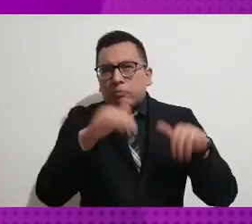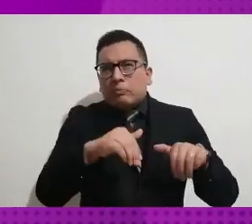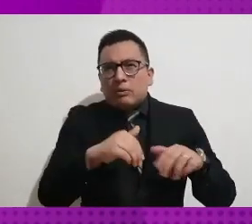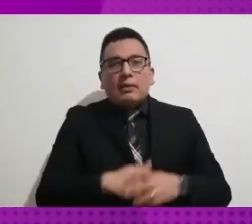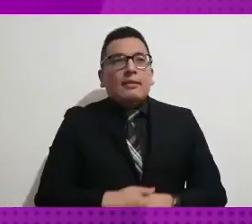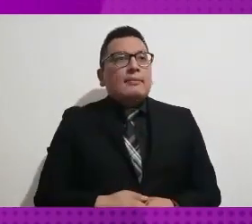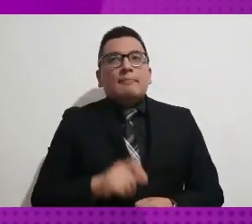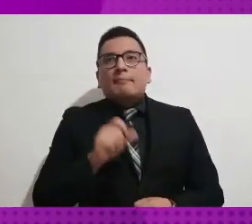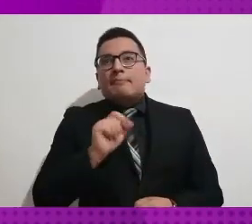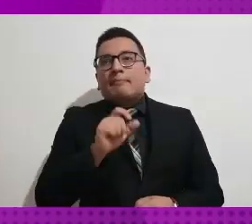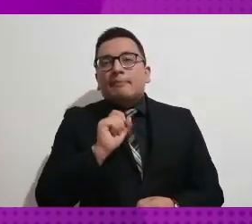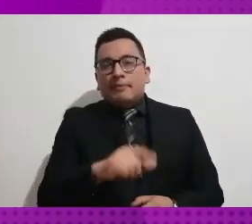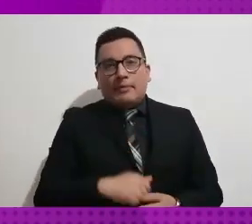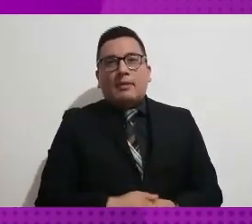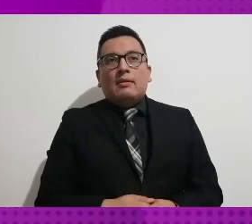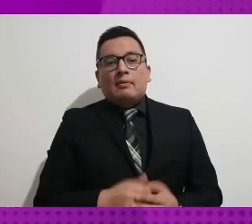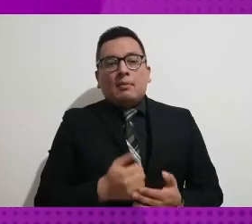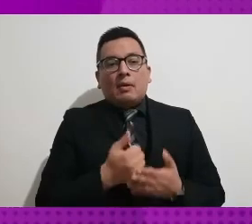incluirlo y no nada más